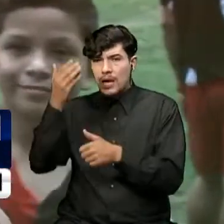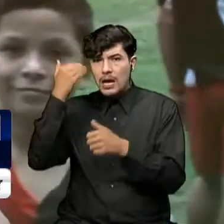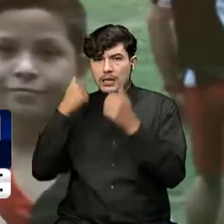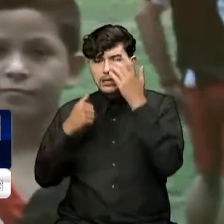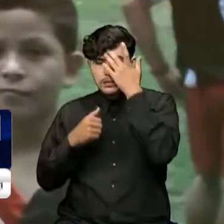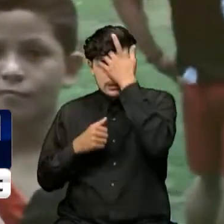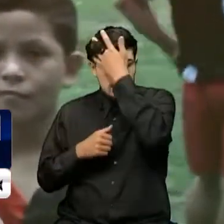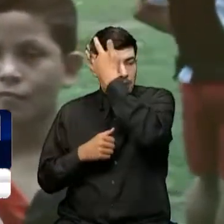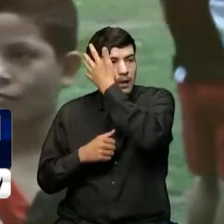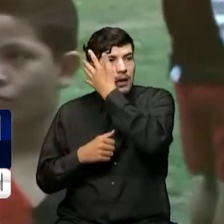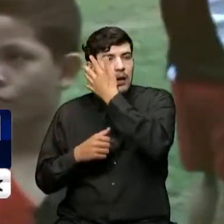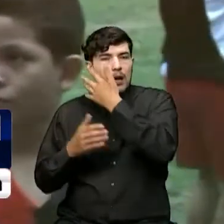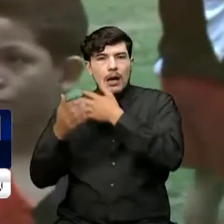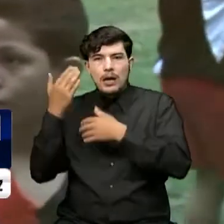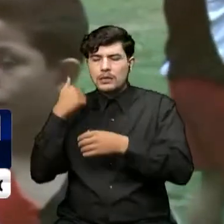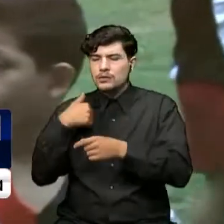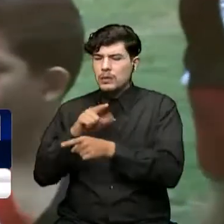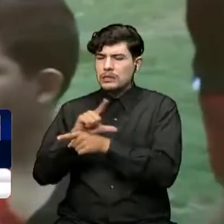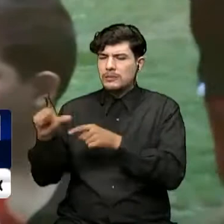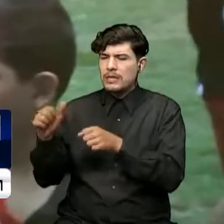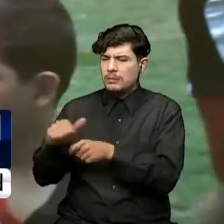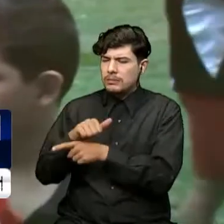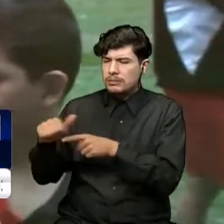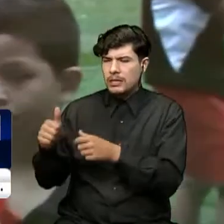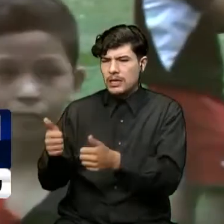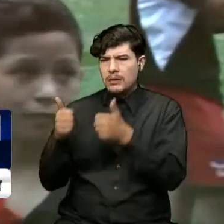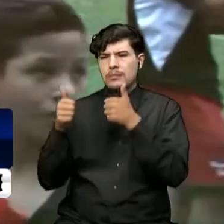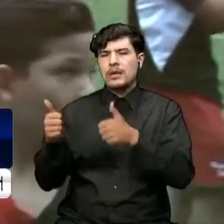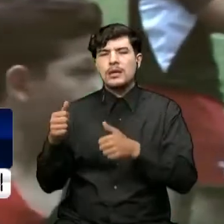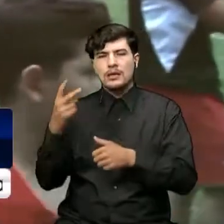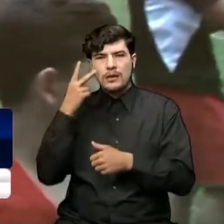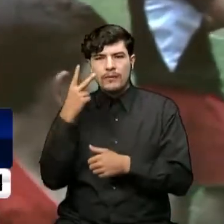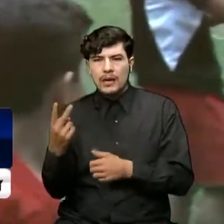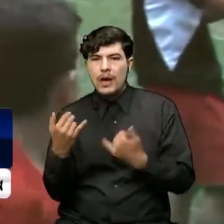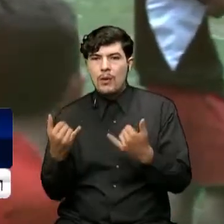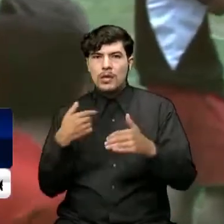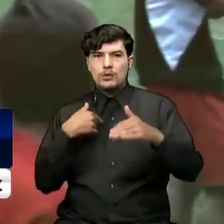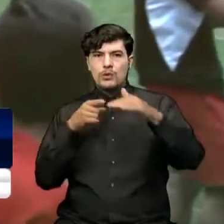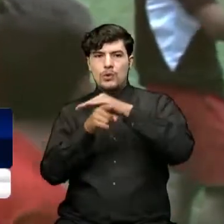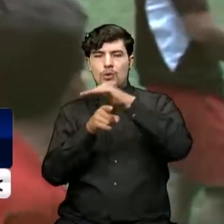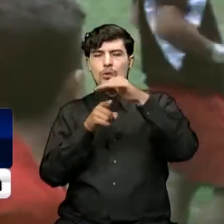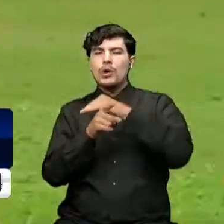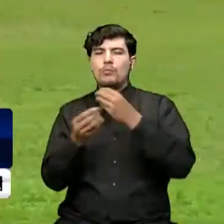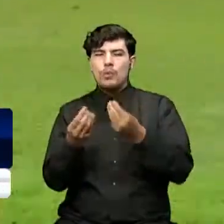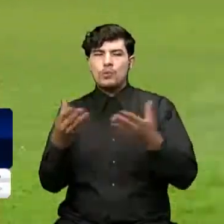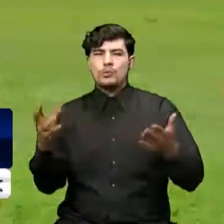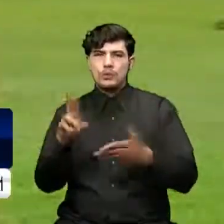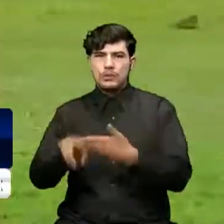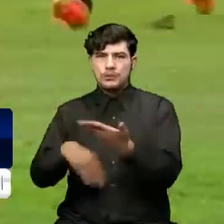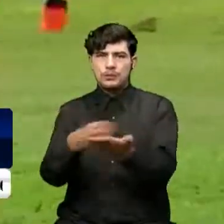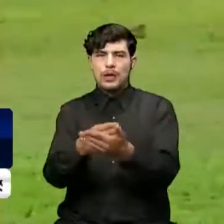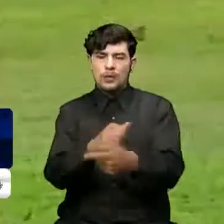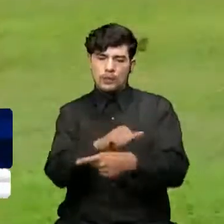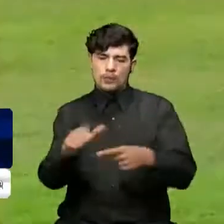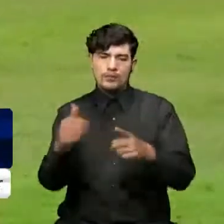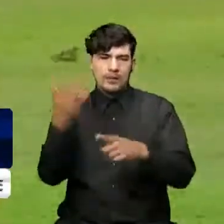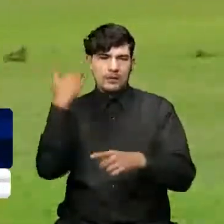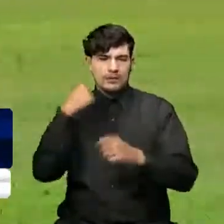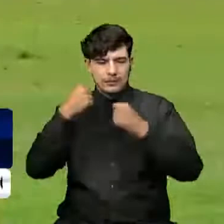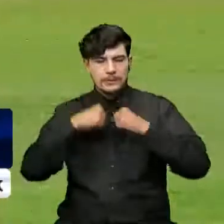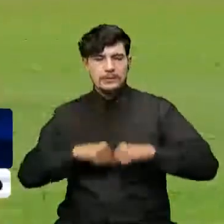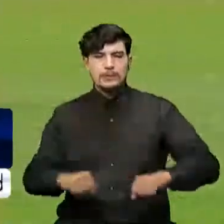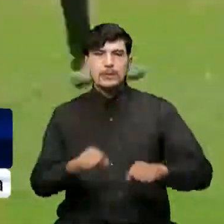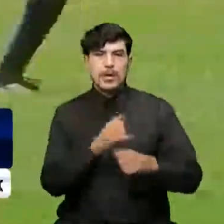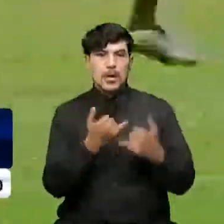entrenando me muy bien y bueno todo eso el resultado de eso de eso que se va sembrando en la semana el jueves por la segunda fase